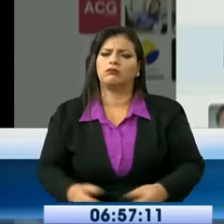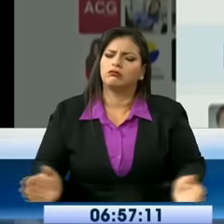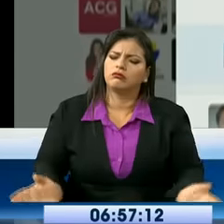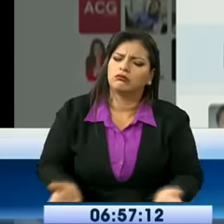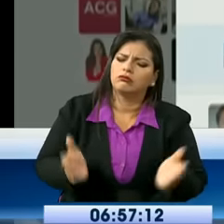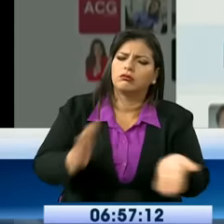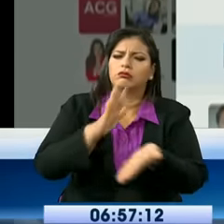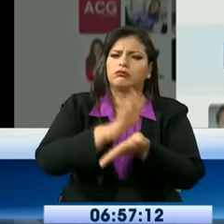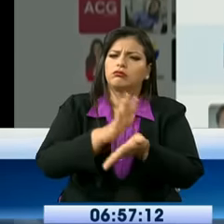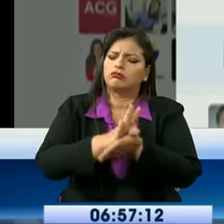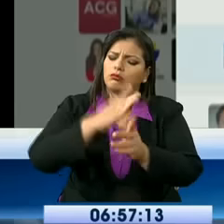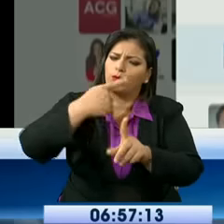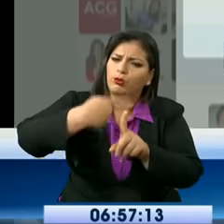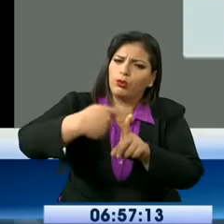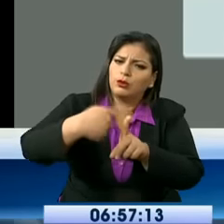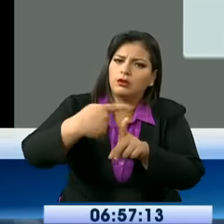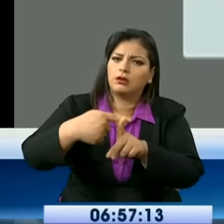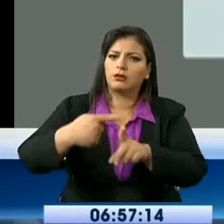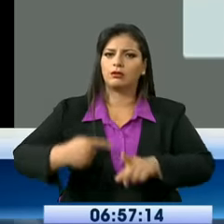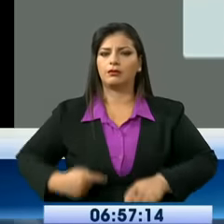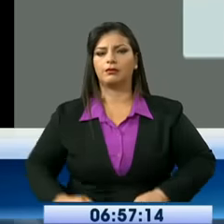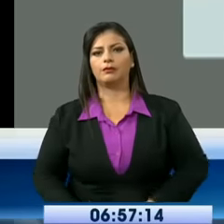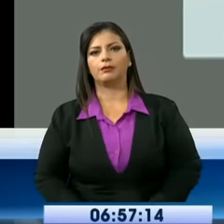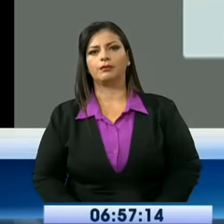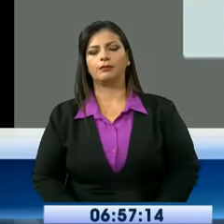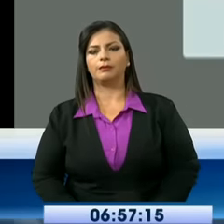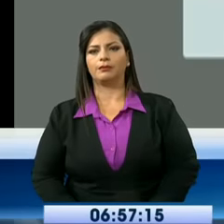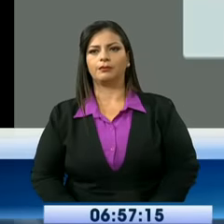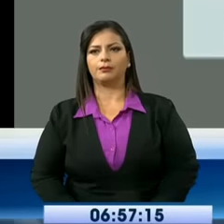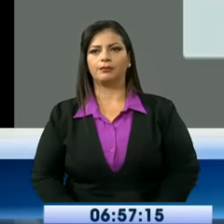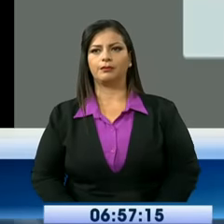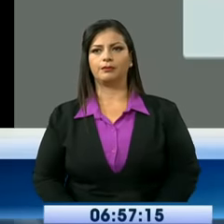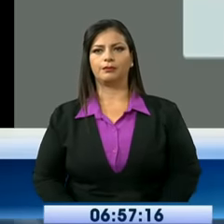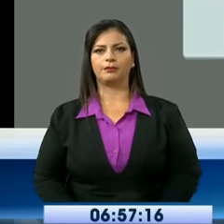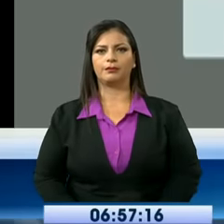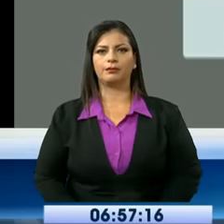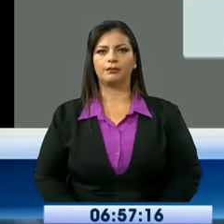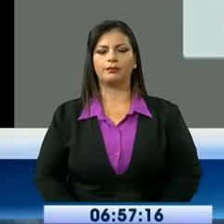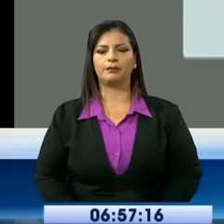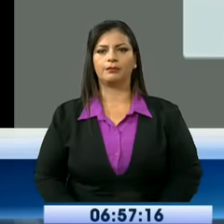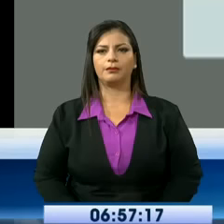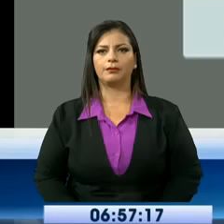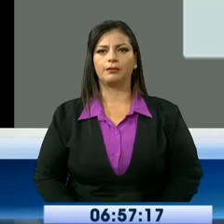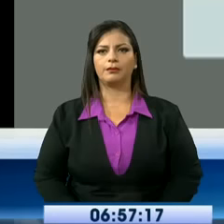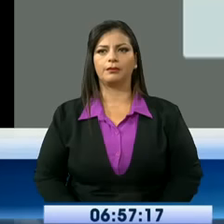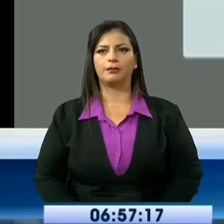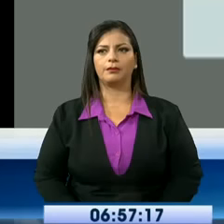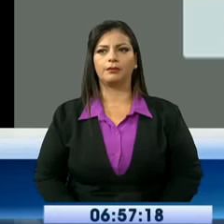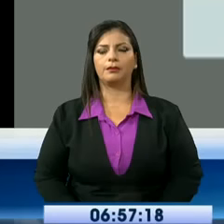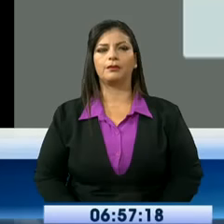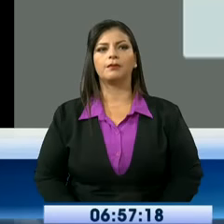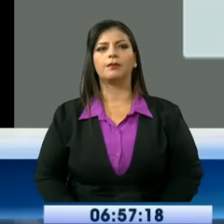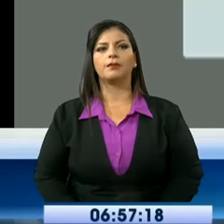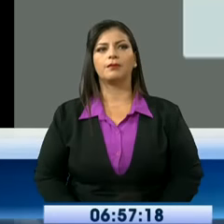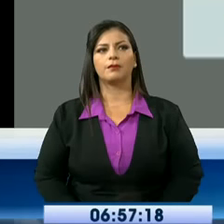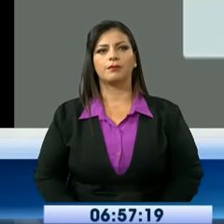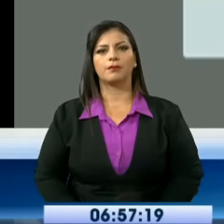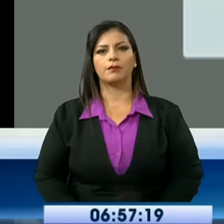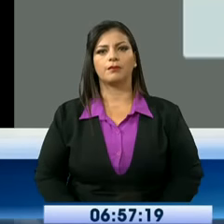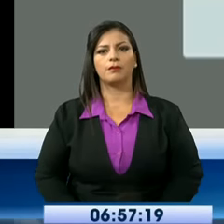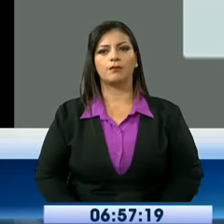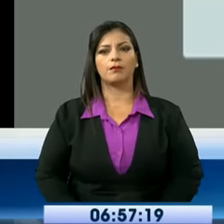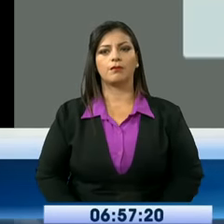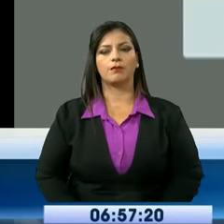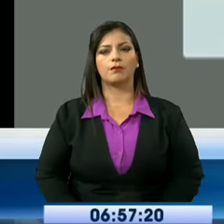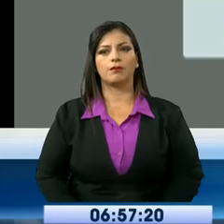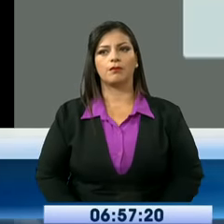presidente en su mensaje de Twitter. Se habla también, perdón. Una persona adulta y cuatro